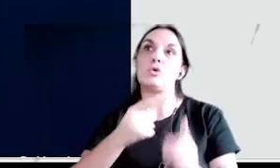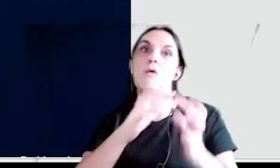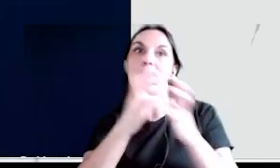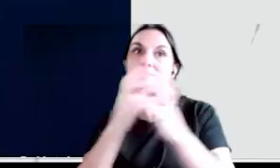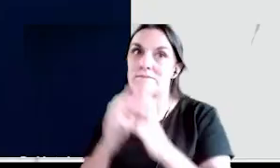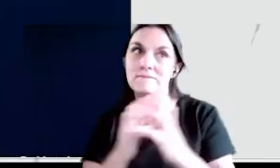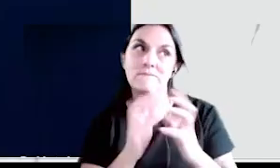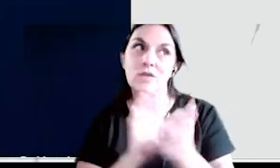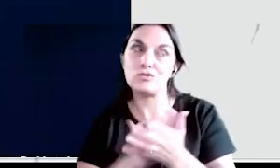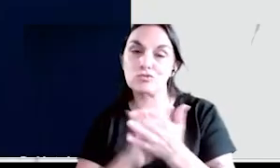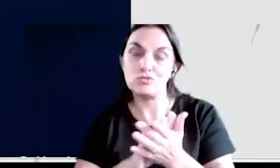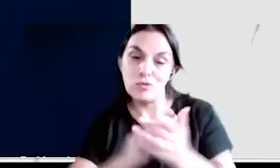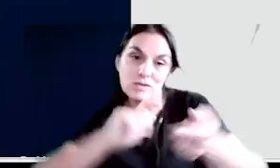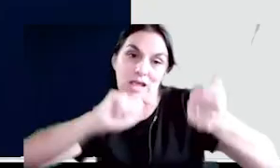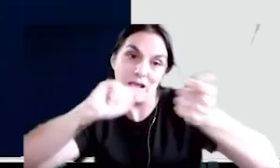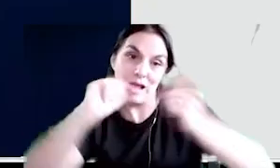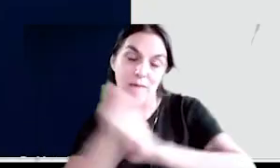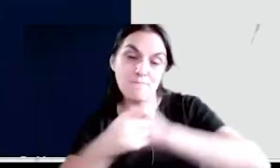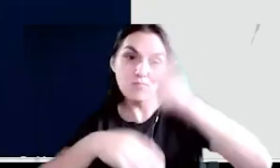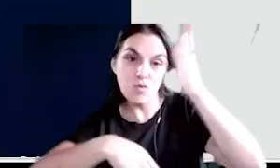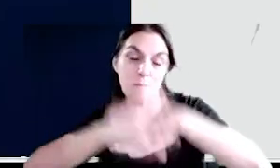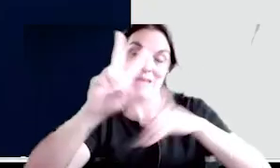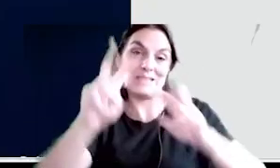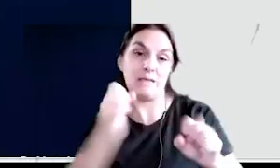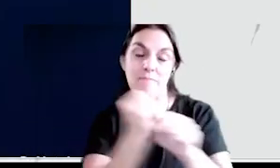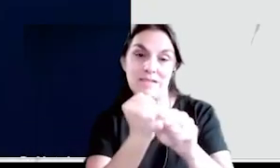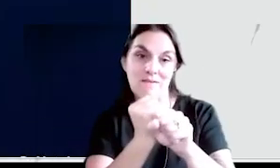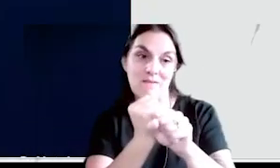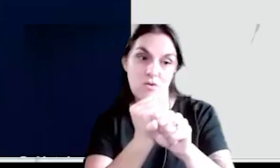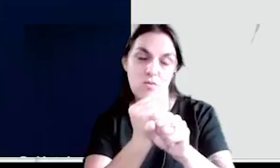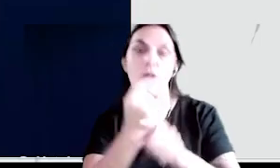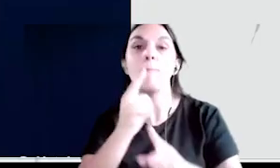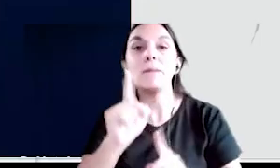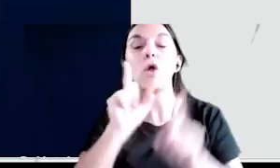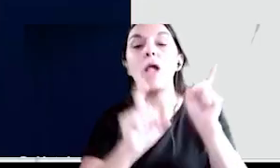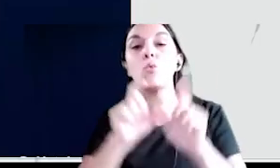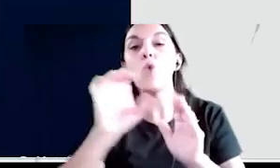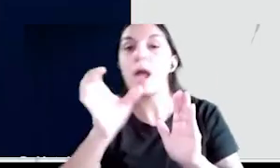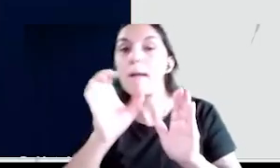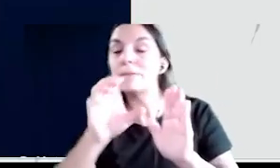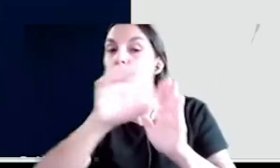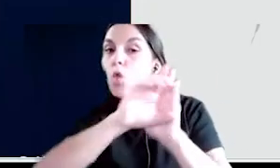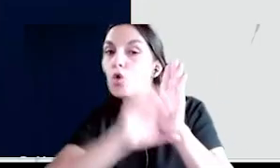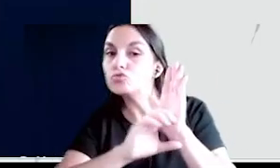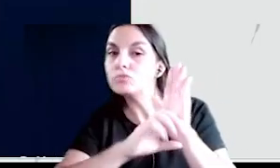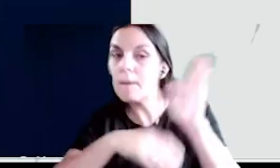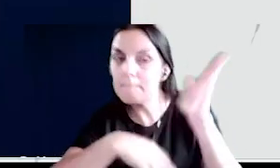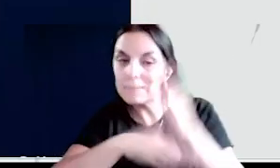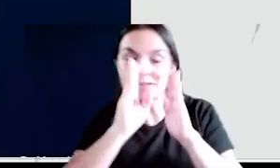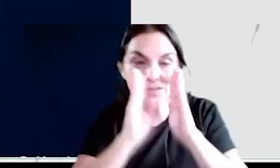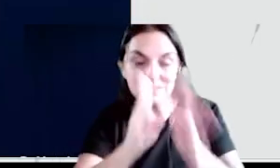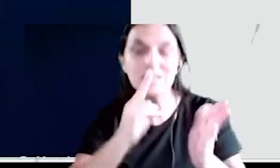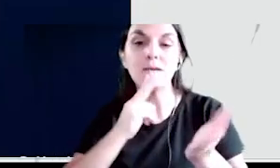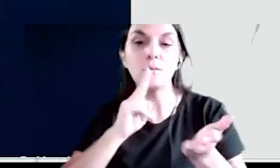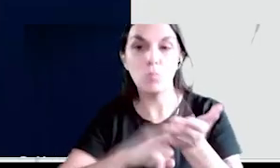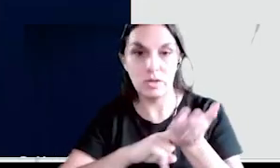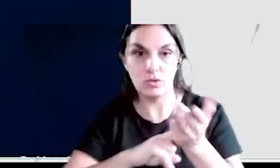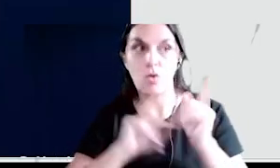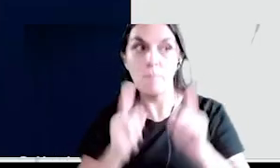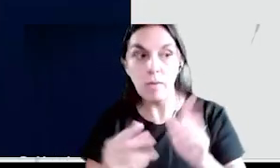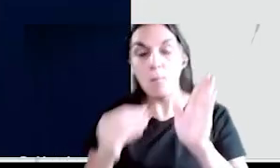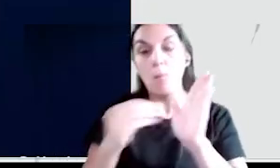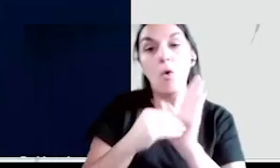ver con una modificación en materia laboral, pero tiene un capítulo que habla específicamente de impuestos, y dentro de ese